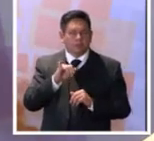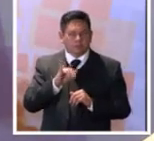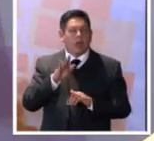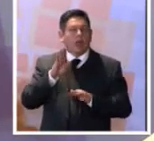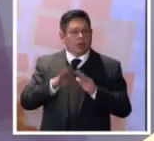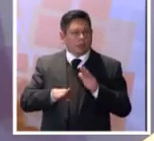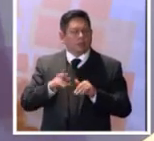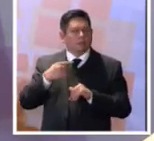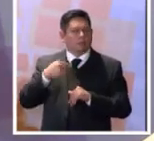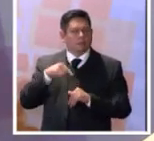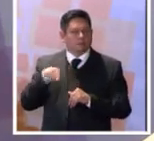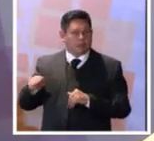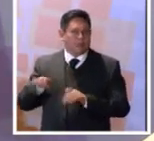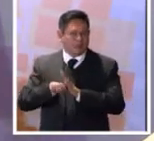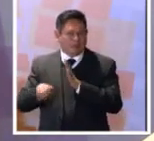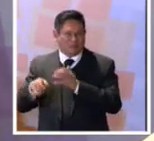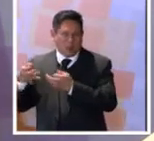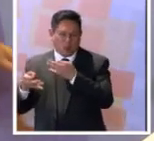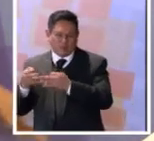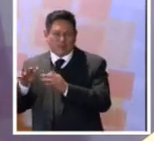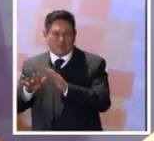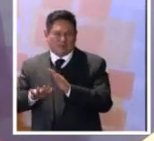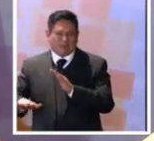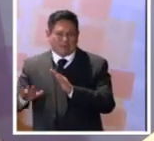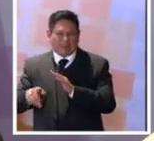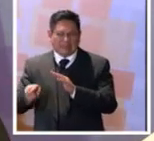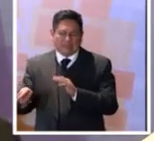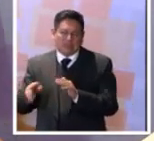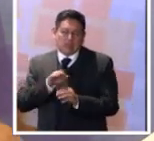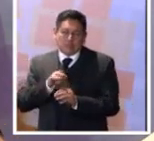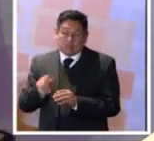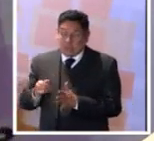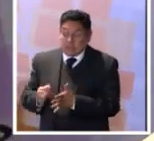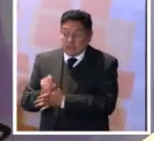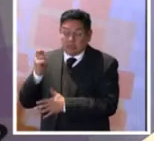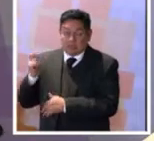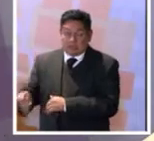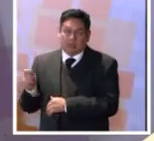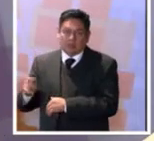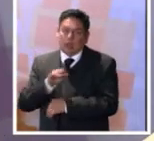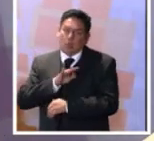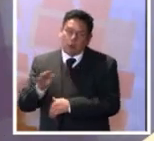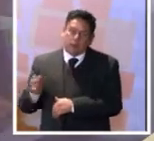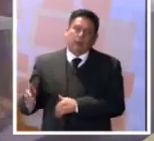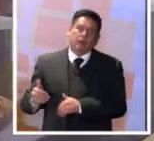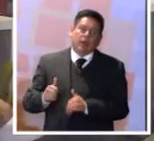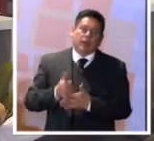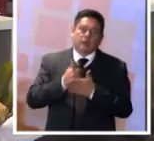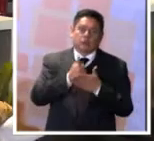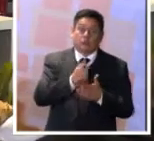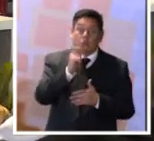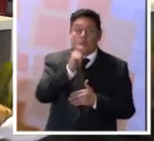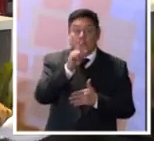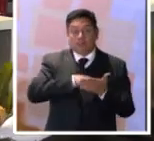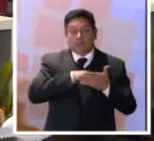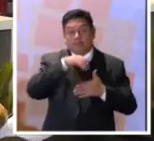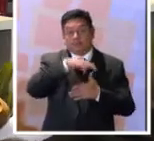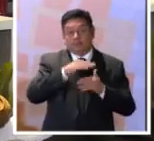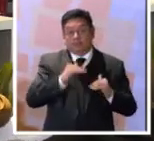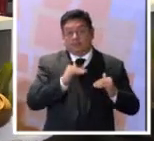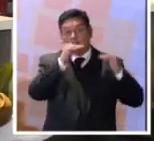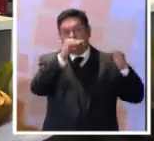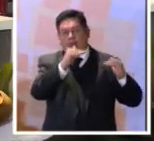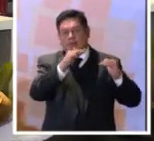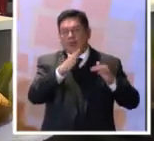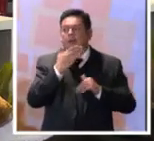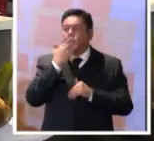aportaciones relevantes que pueden ser consideradas tal vez para el sistema de partidos políticos. Gracias, Enrique. Bueno, los organizadores